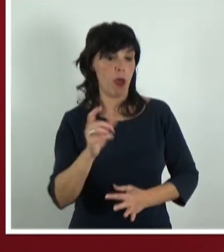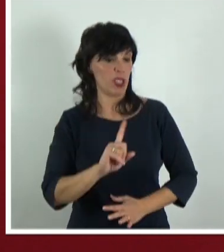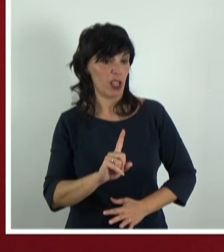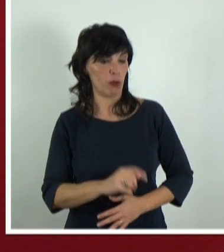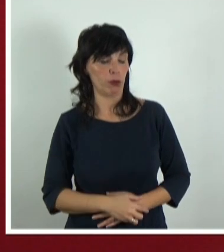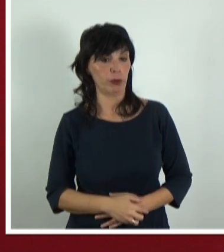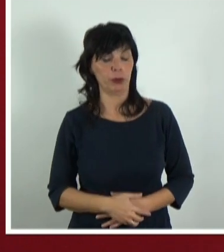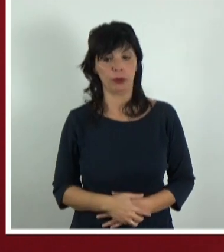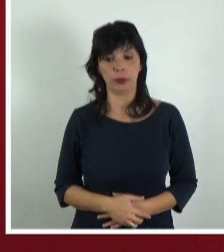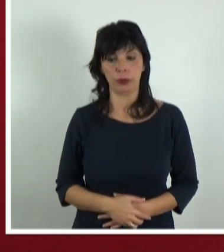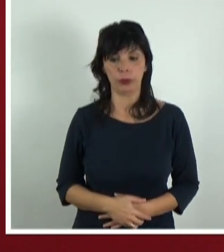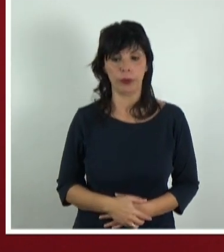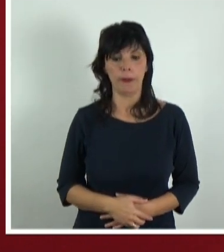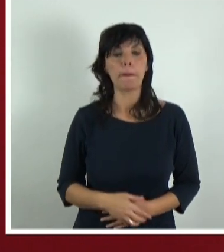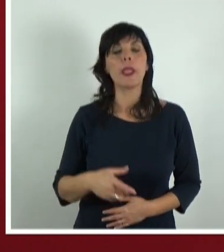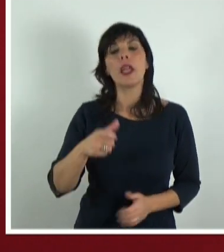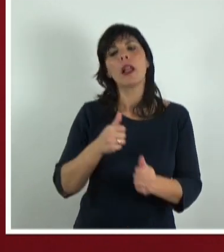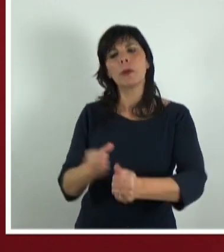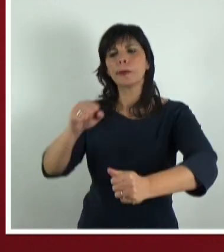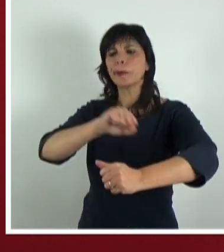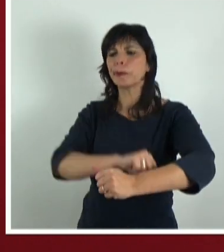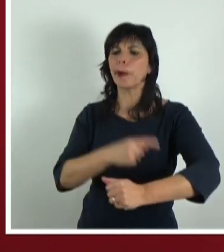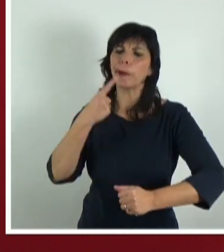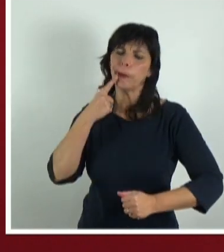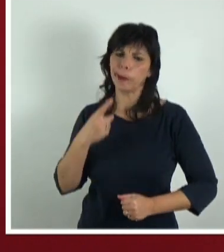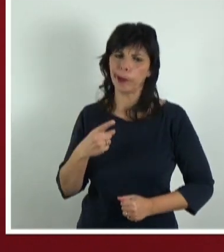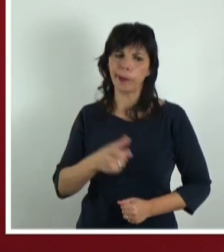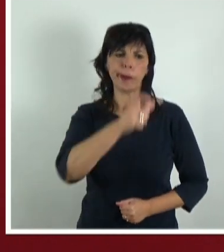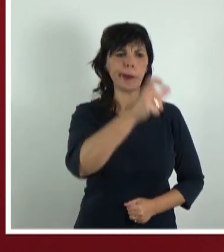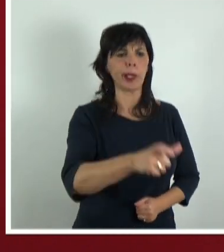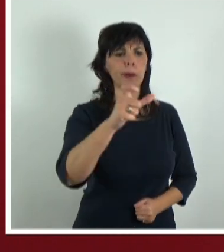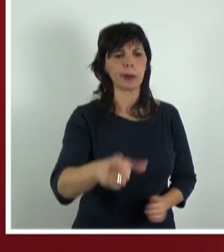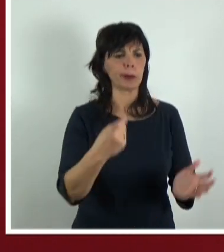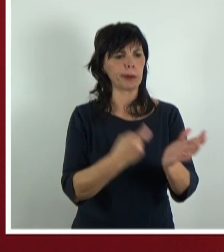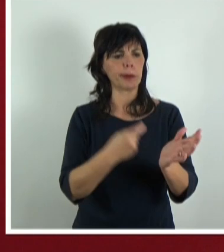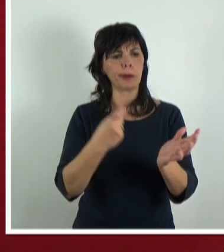hablo a los que conocen la ley. Y dice: